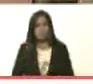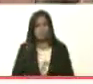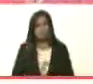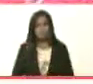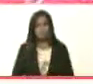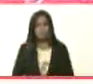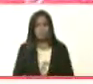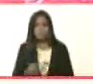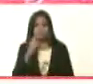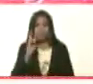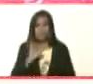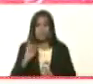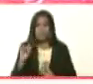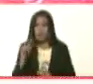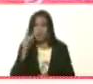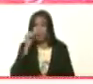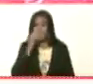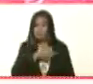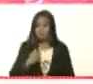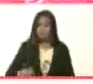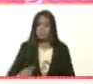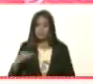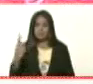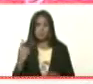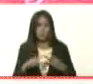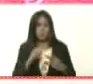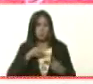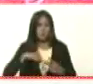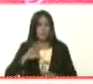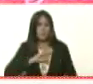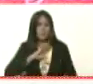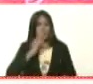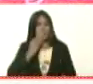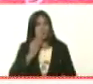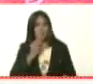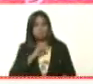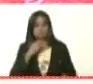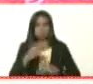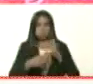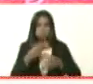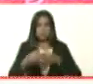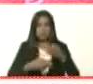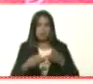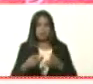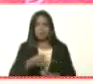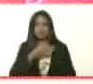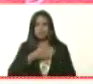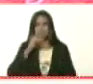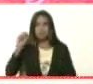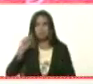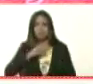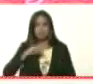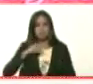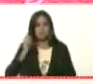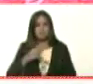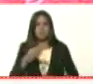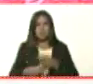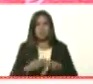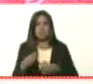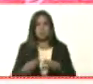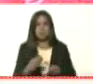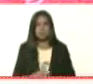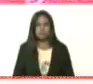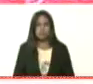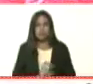Vuelvo, fíjense, Deng Xiaoping. Según nuestra propia experiencia, al hablar del socialismo, lo primero que debemos hacer es desarrollar las